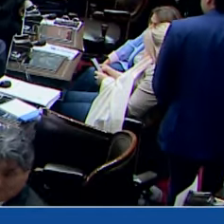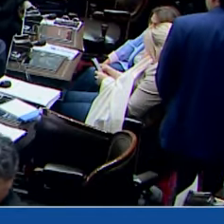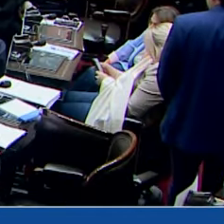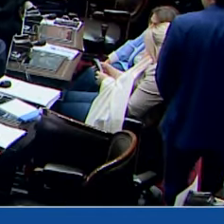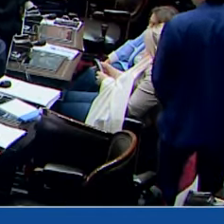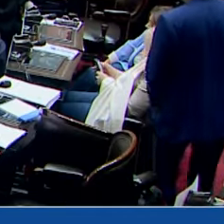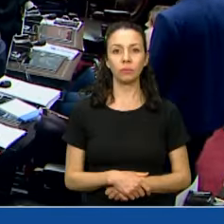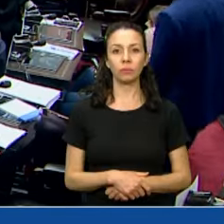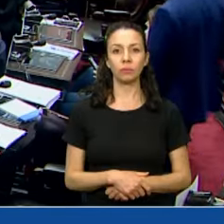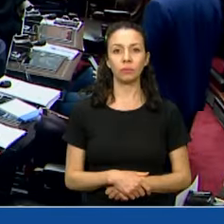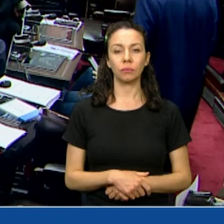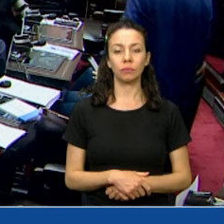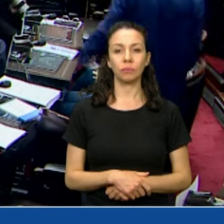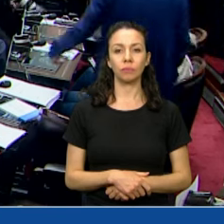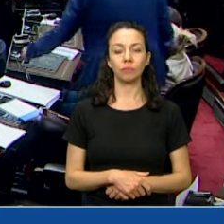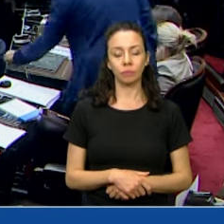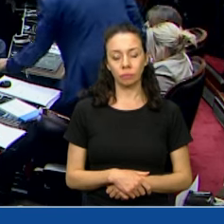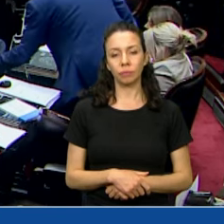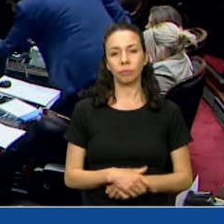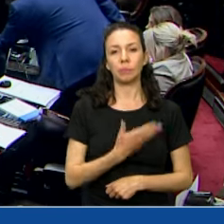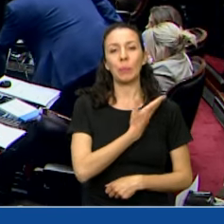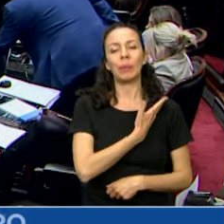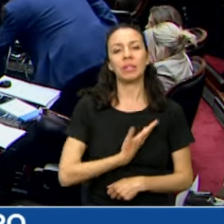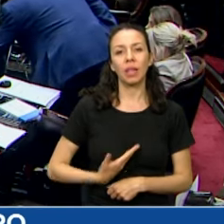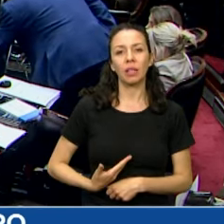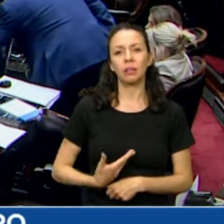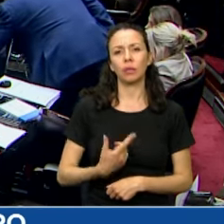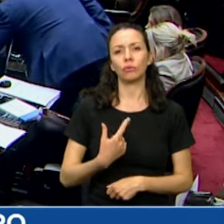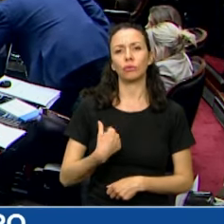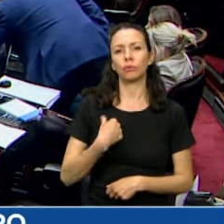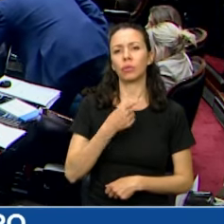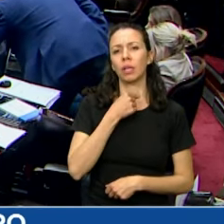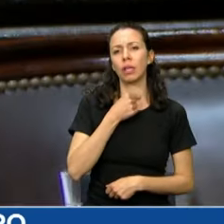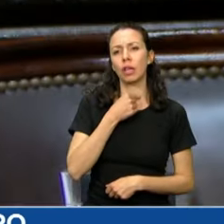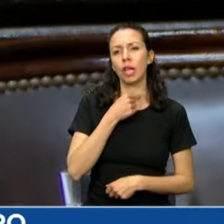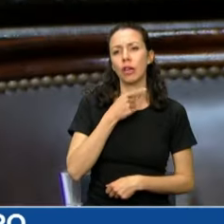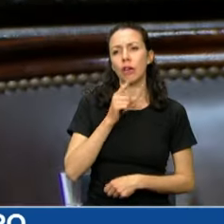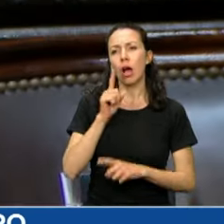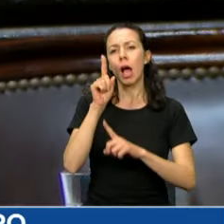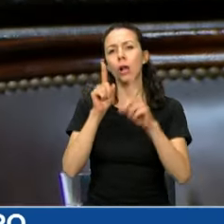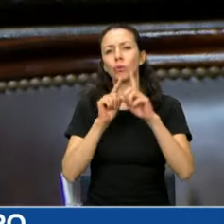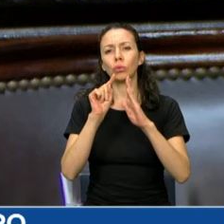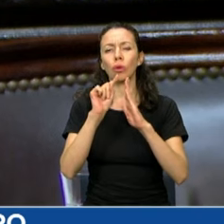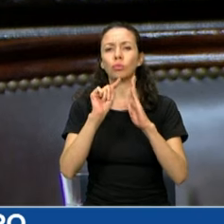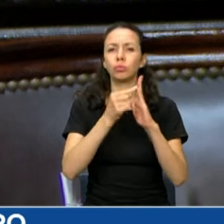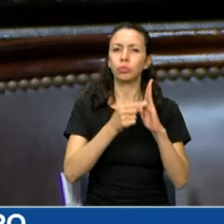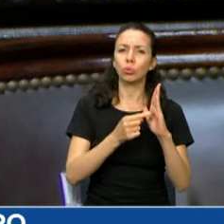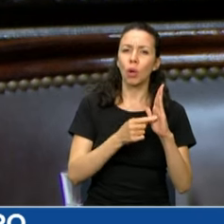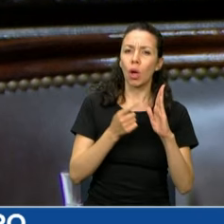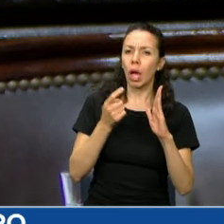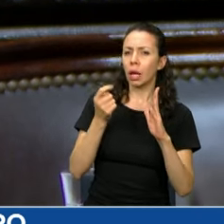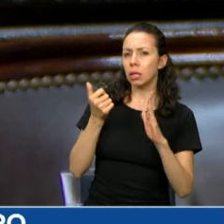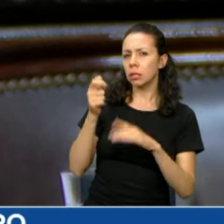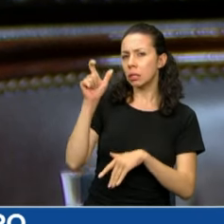landric señor presidente quiero discutir algunas de las cuestiones que acabo de